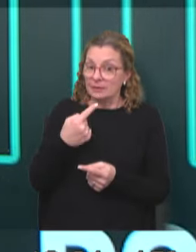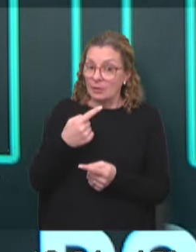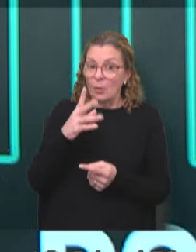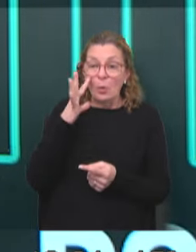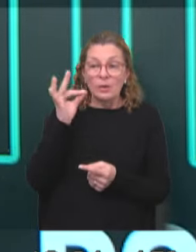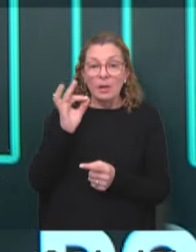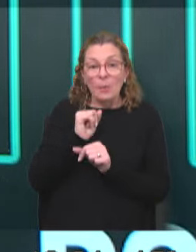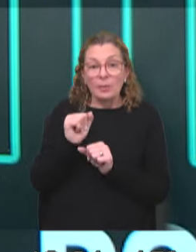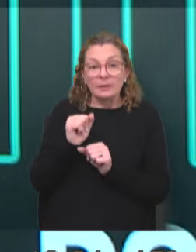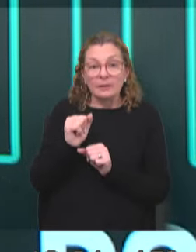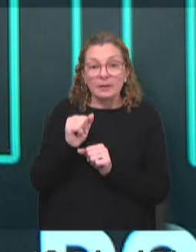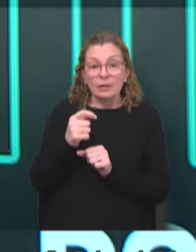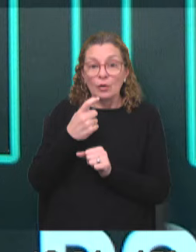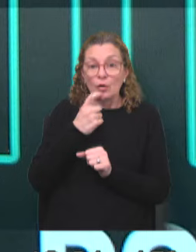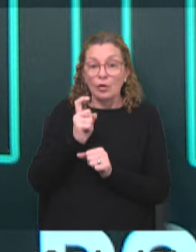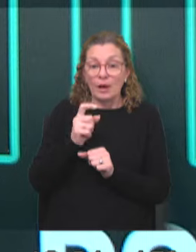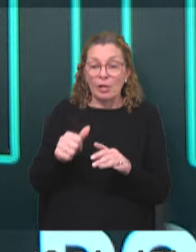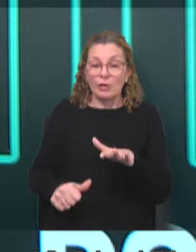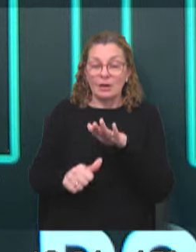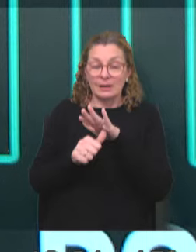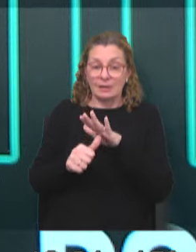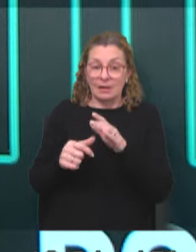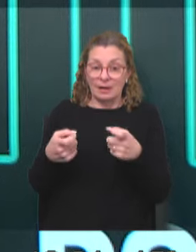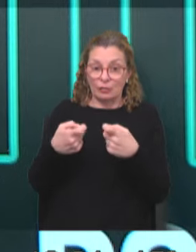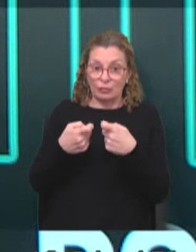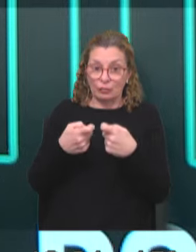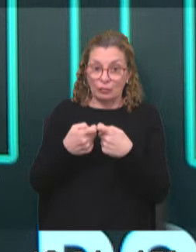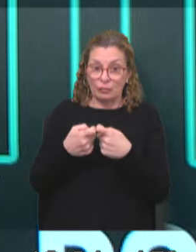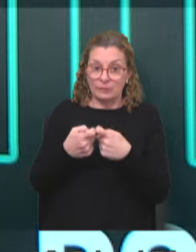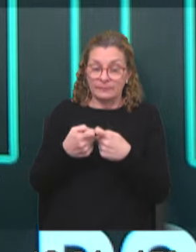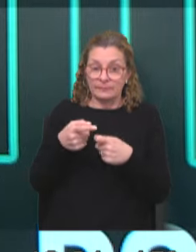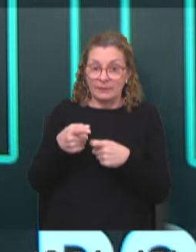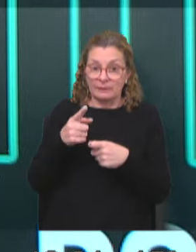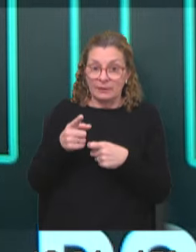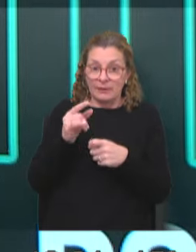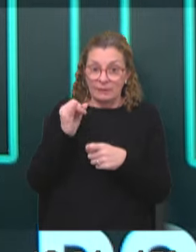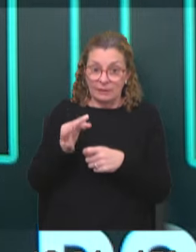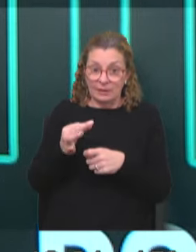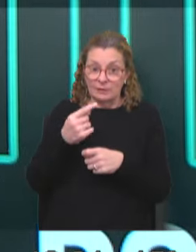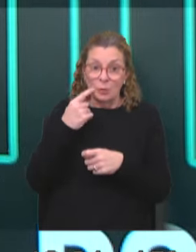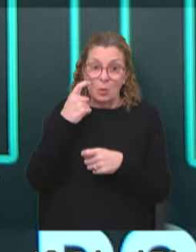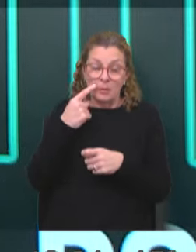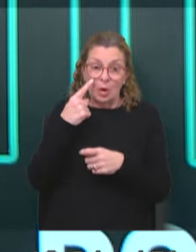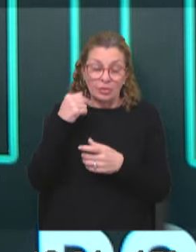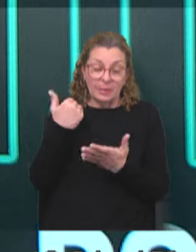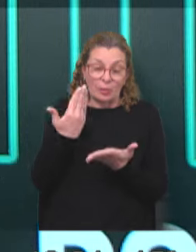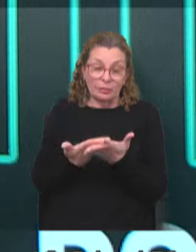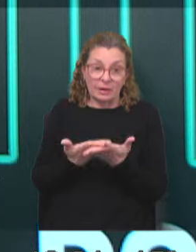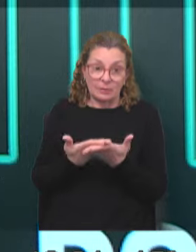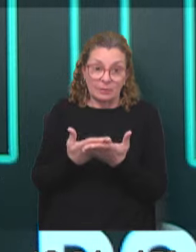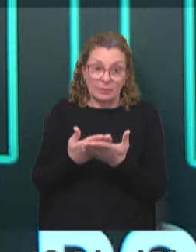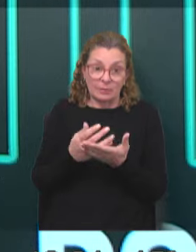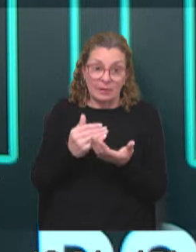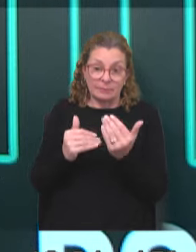cuidado que puede ser el partido Colorado quien lidere la coalición cosa que si bien los números de todas las encuestas están mostrando un movimiento